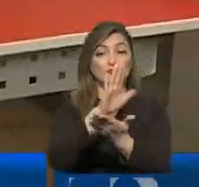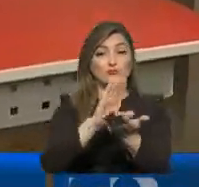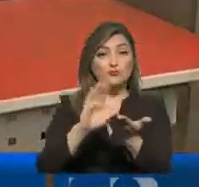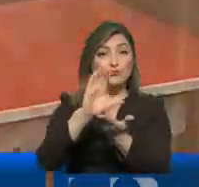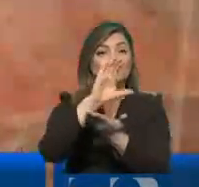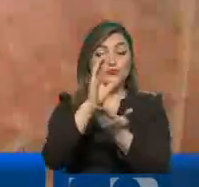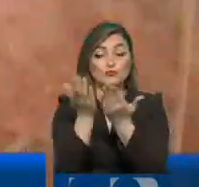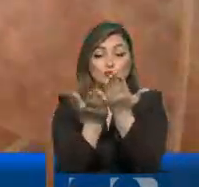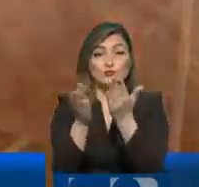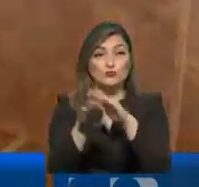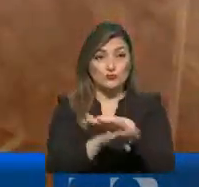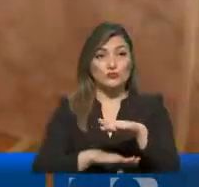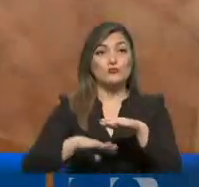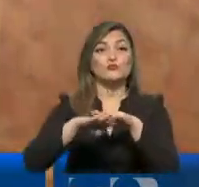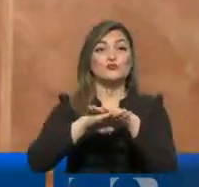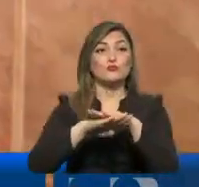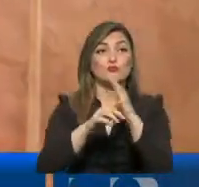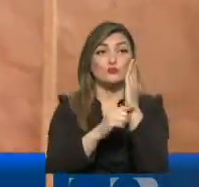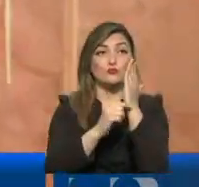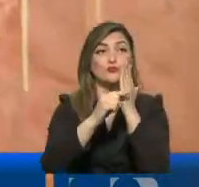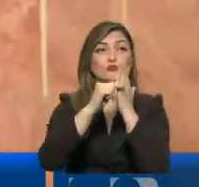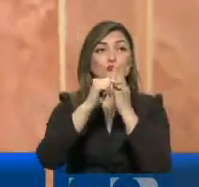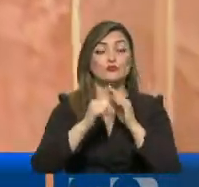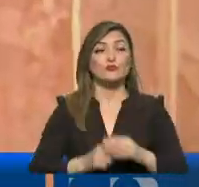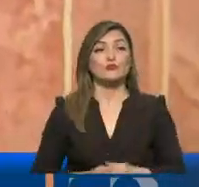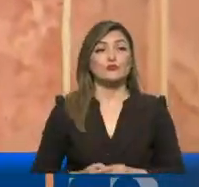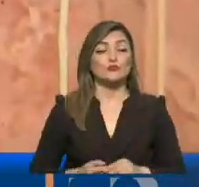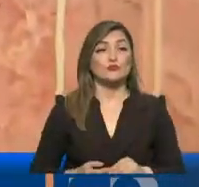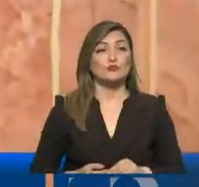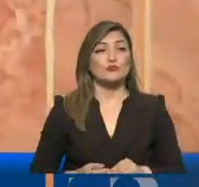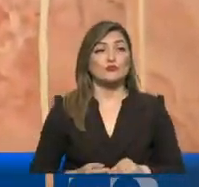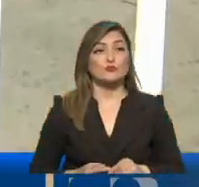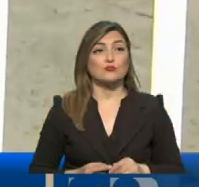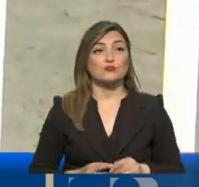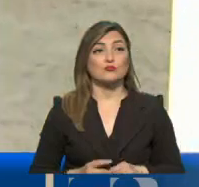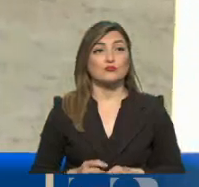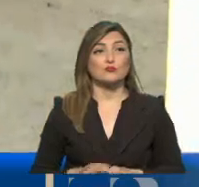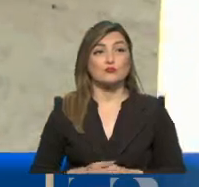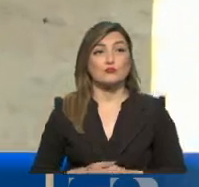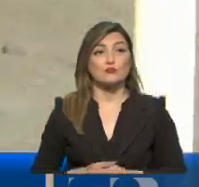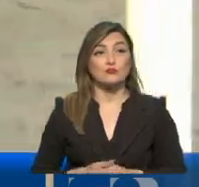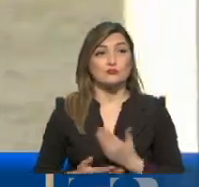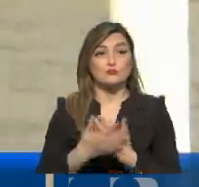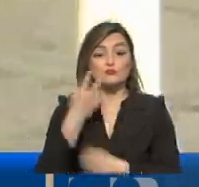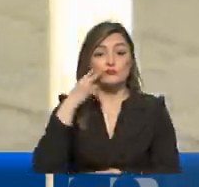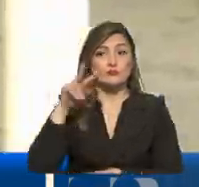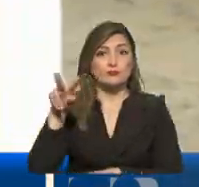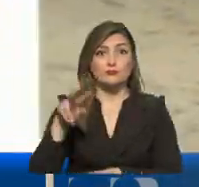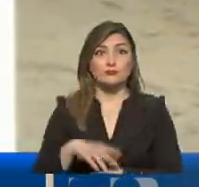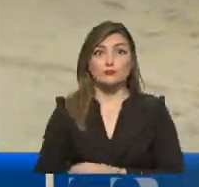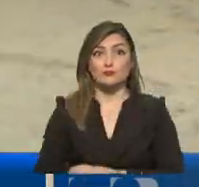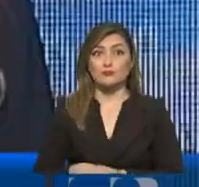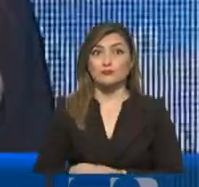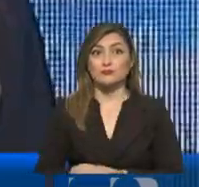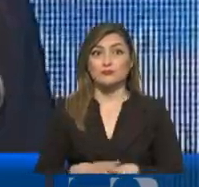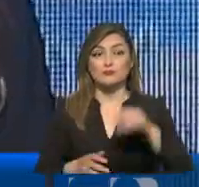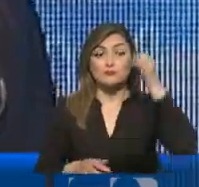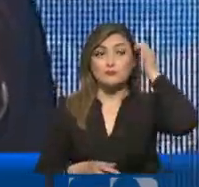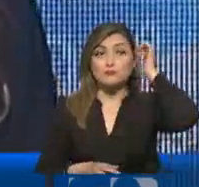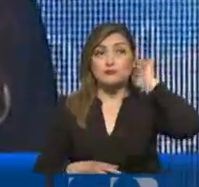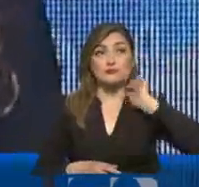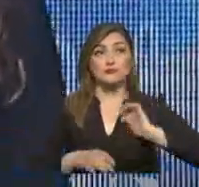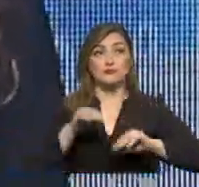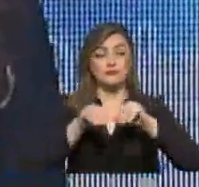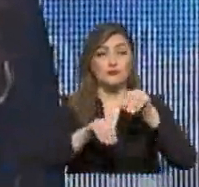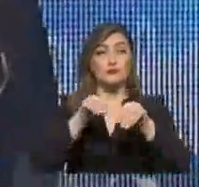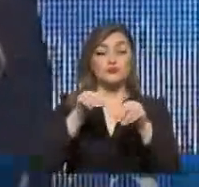con servicios básicos, según la ministra, esa no es la regla y fue fácil observarlo en un recorrido. Estamos elaborando